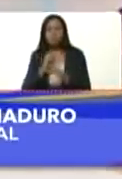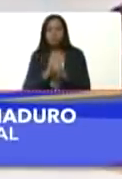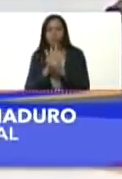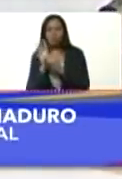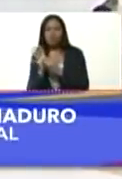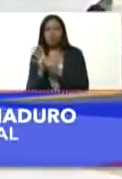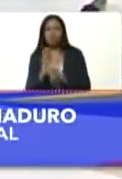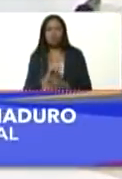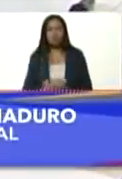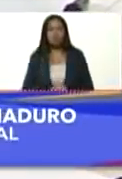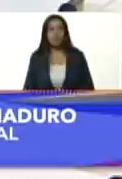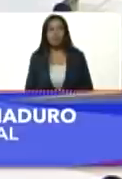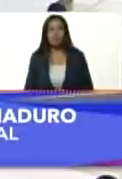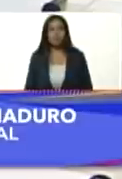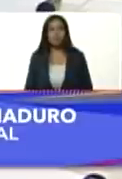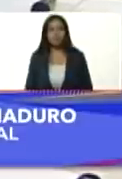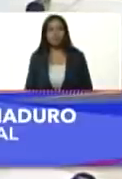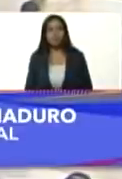coronavirus.